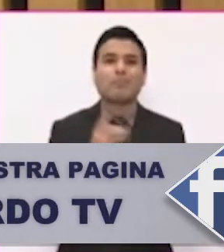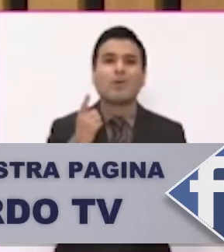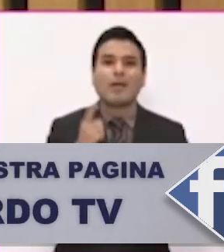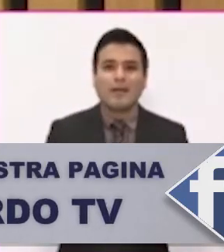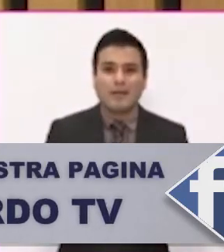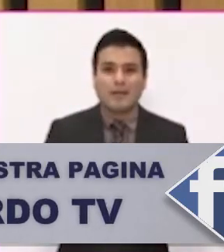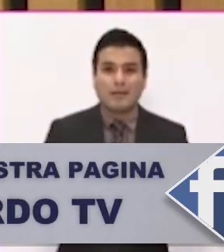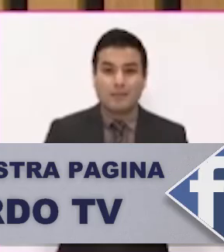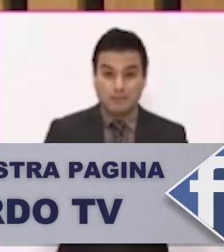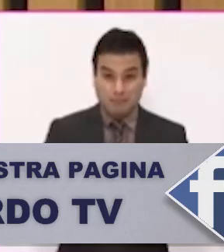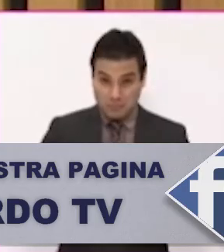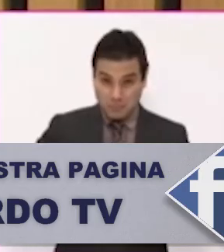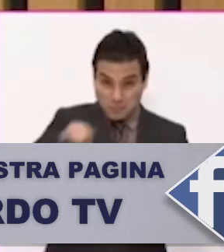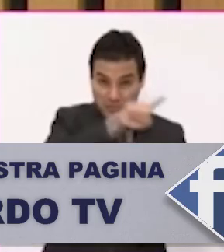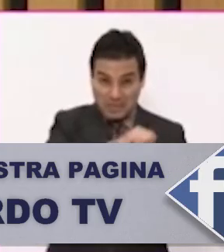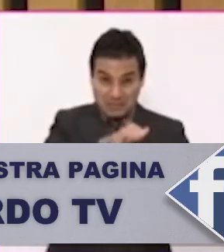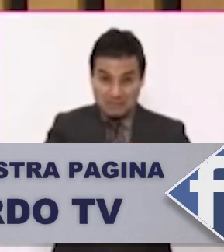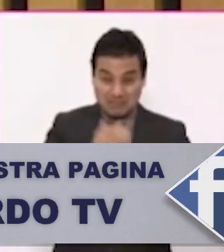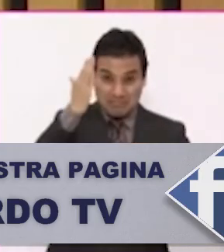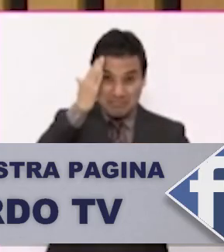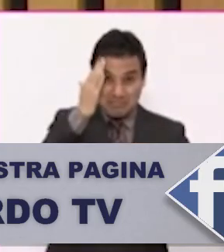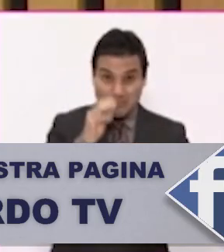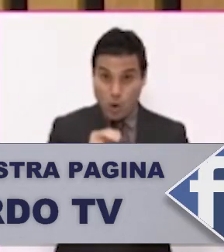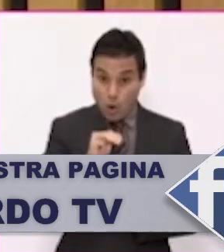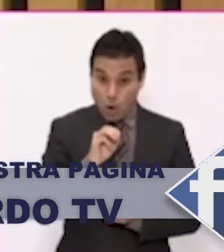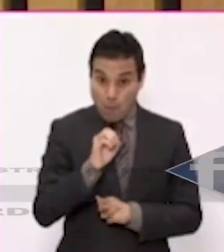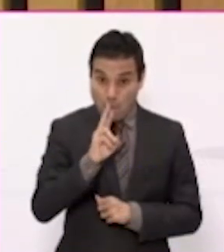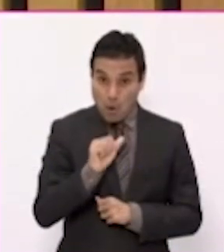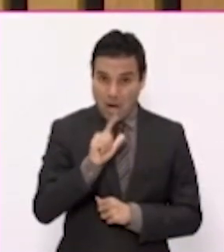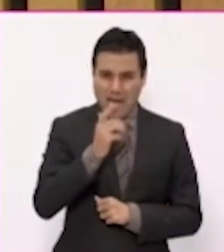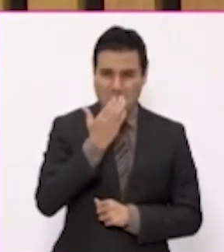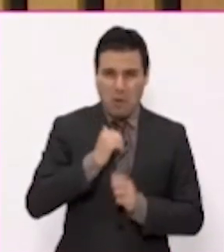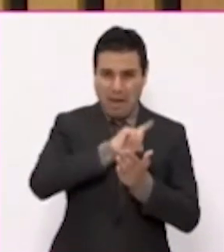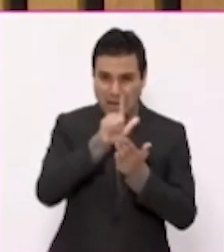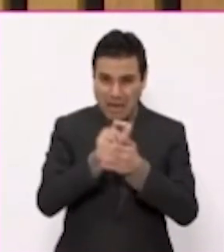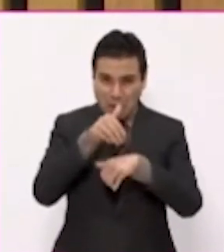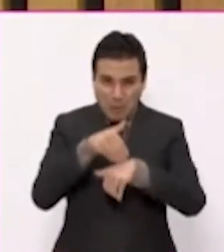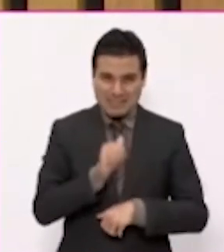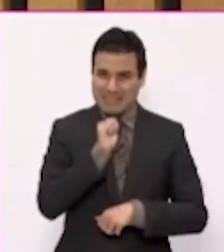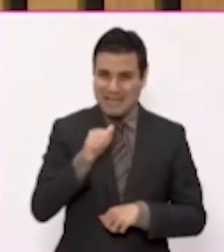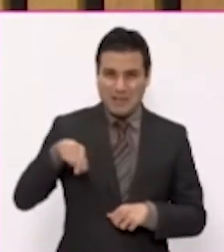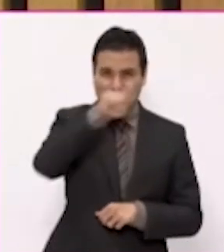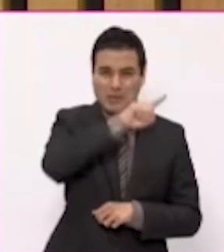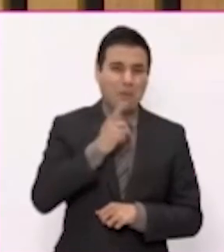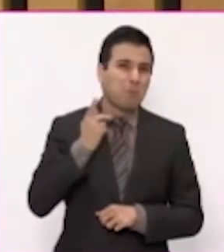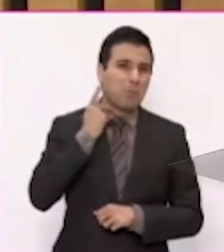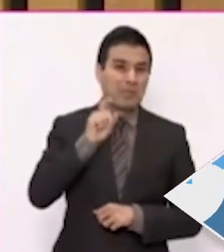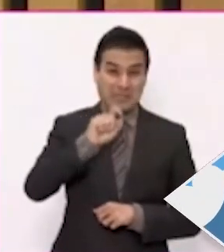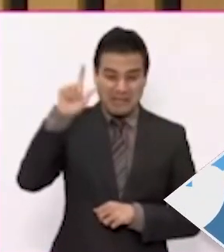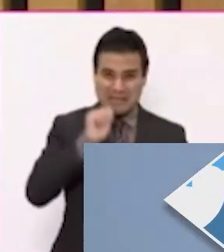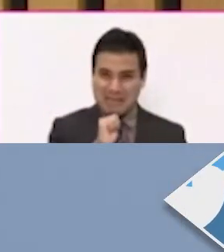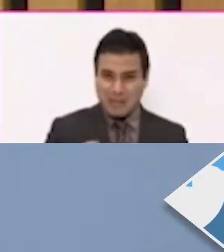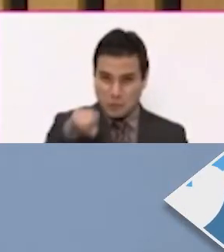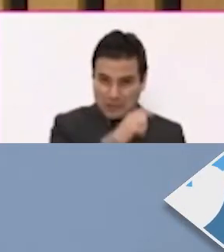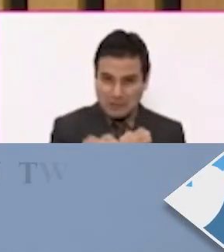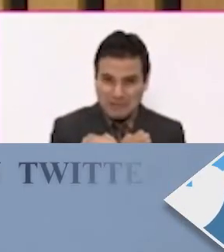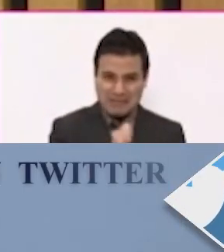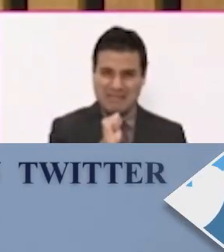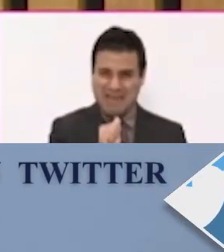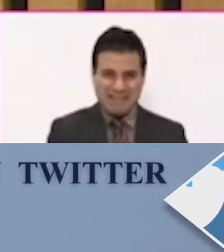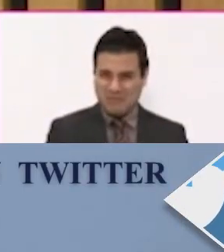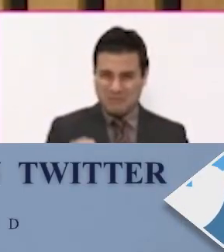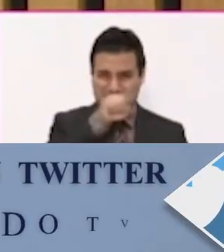no le reconozco autoridad moral, autoridad legal, autoridad política, autoridad ética, ni autoridad de ningún